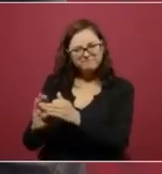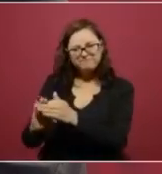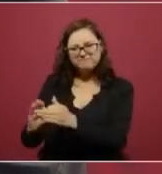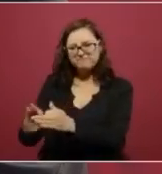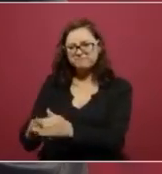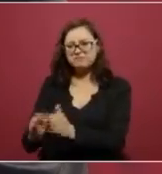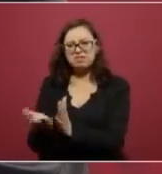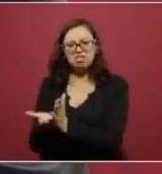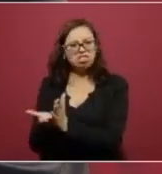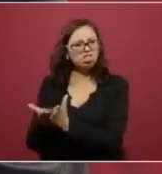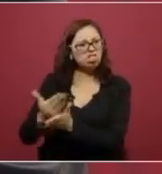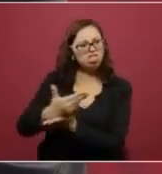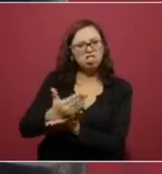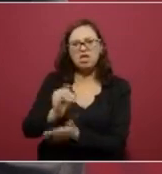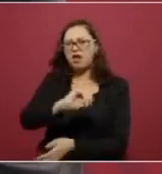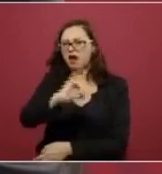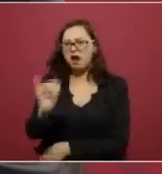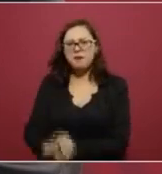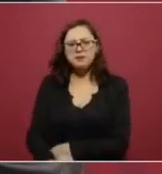hoy,